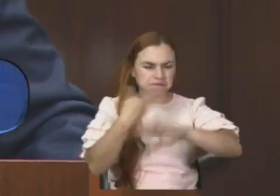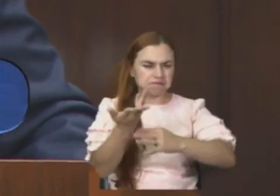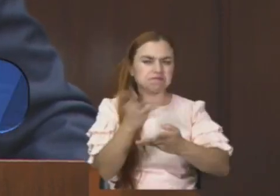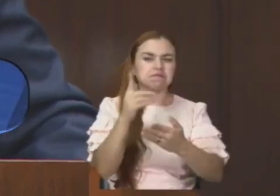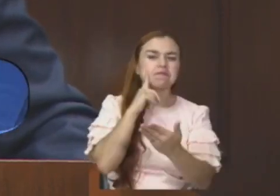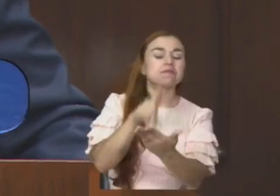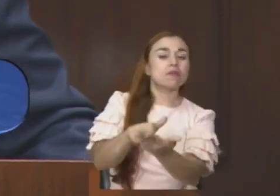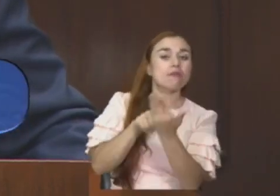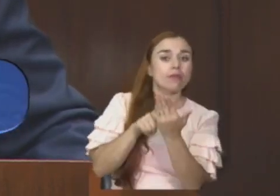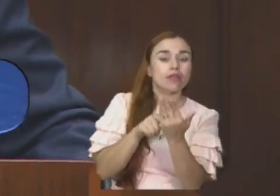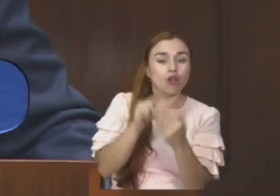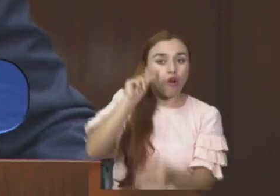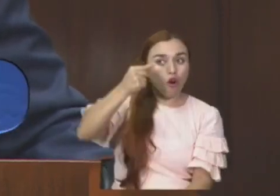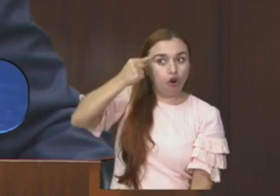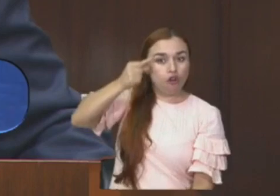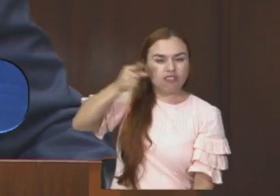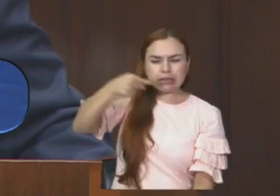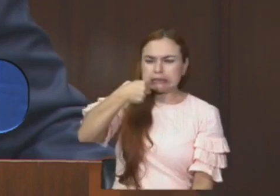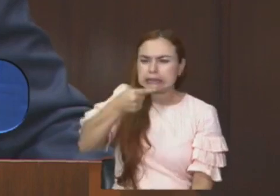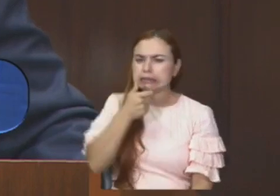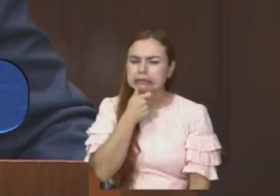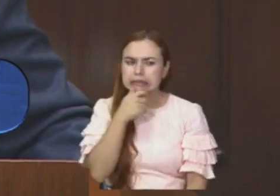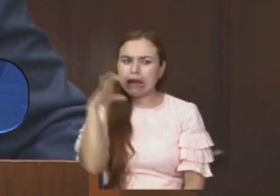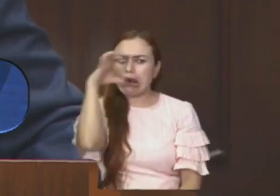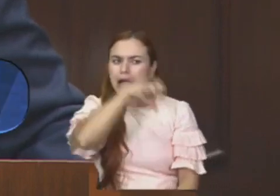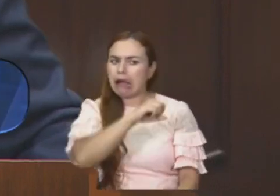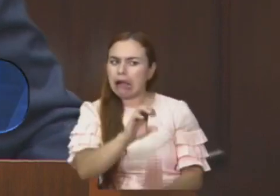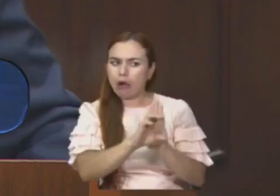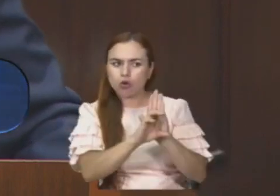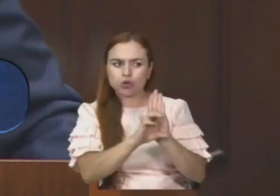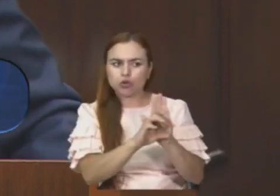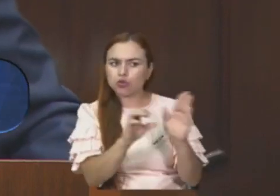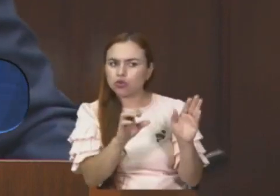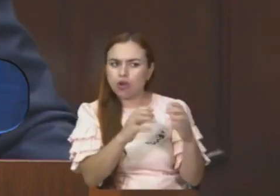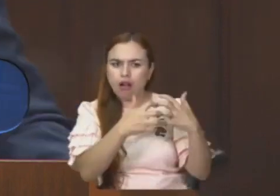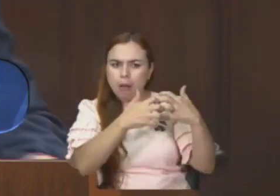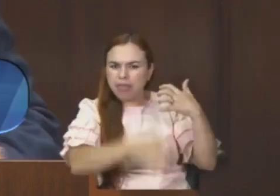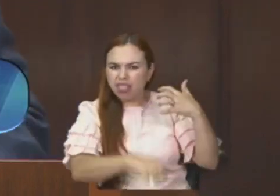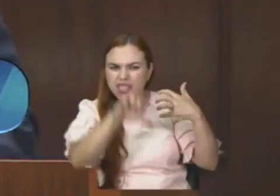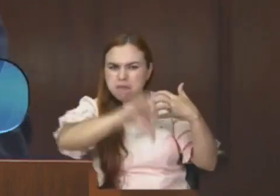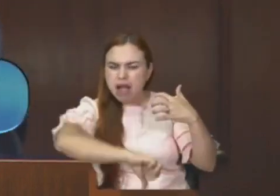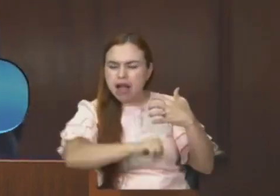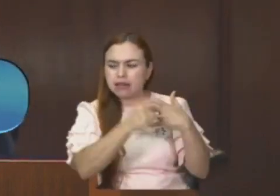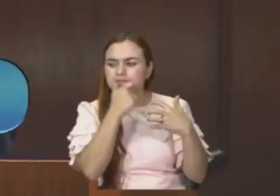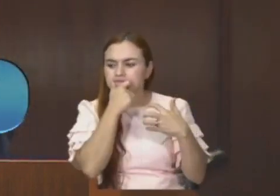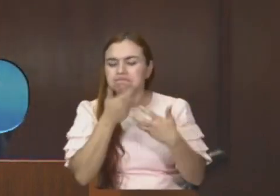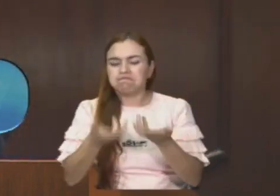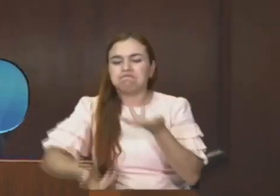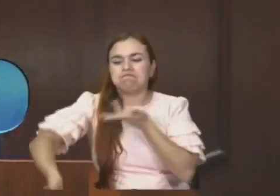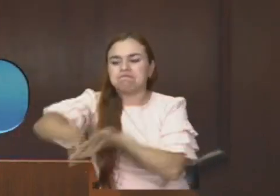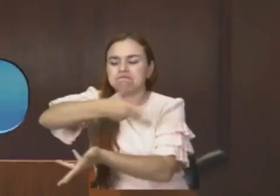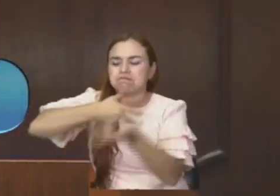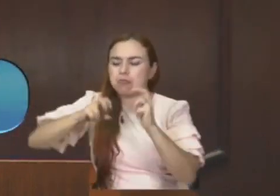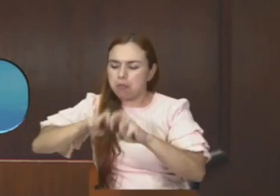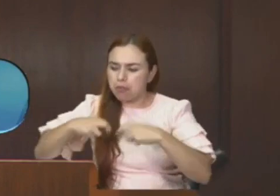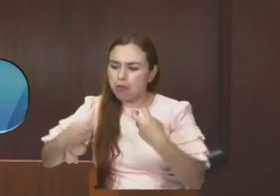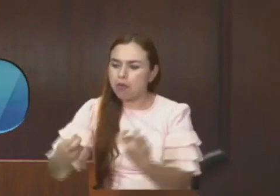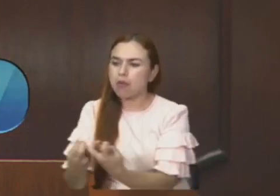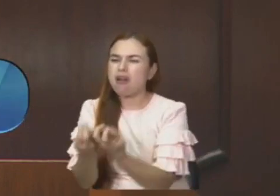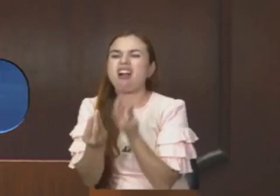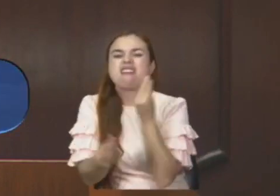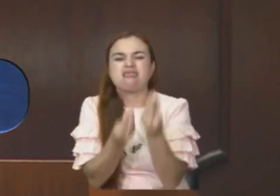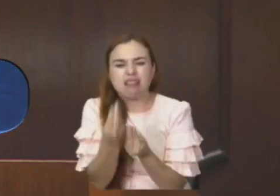Gobierno Nacional se sentó en la mesa de negociación con la empresa minera Panamá con el propósito de abordar los términos